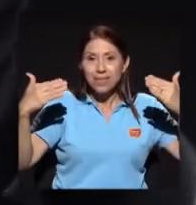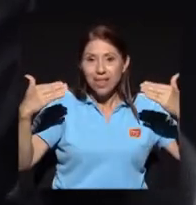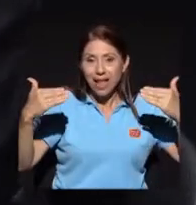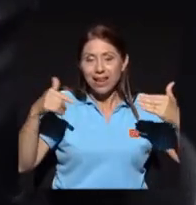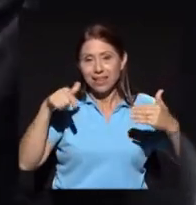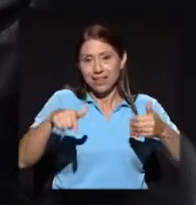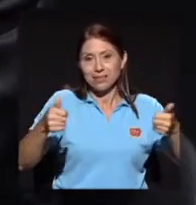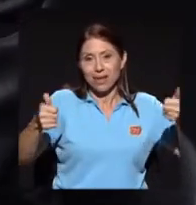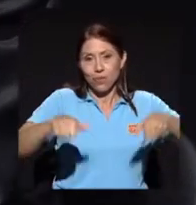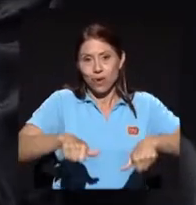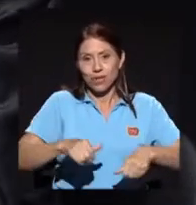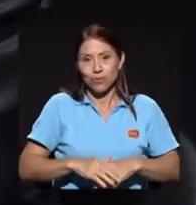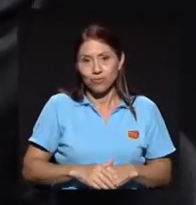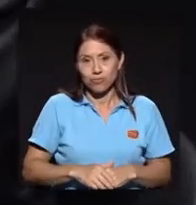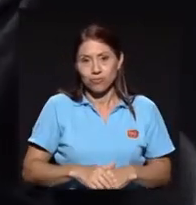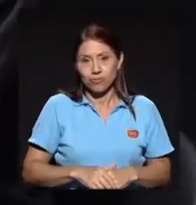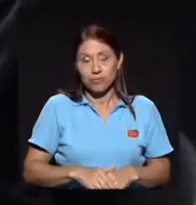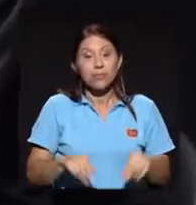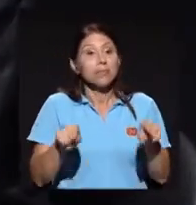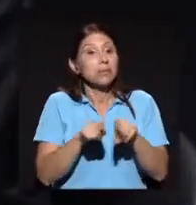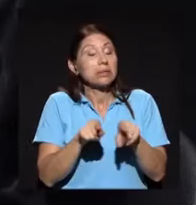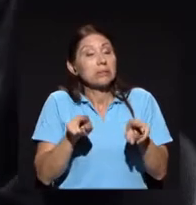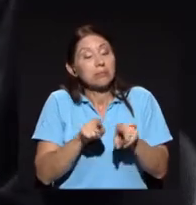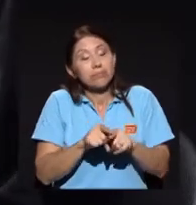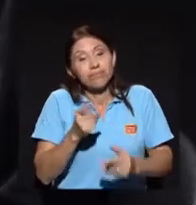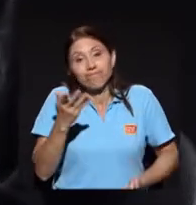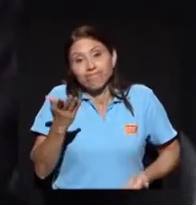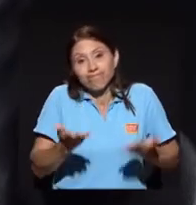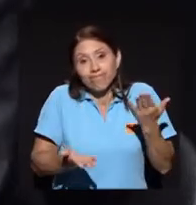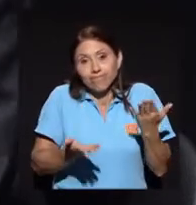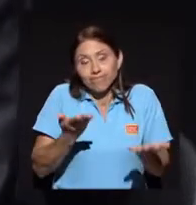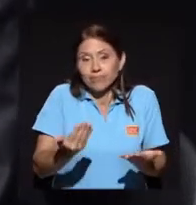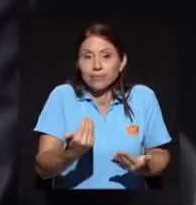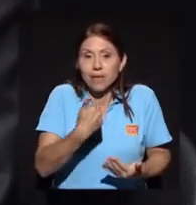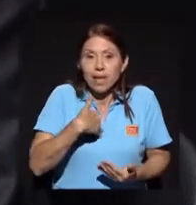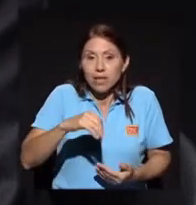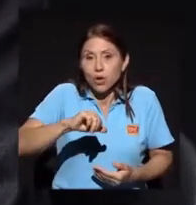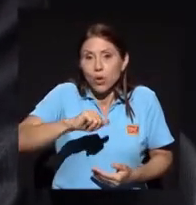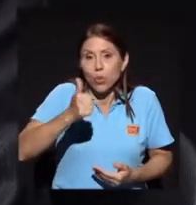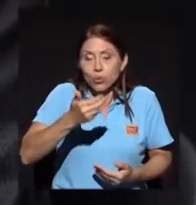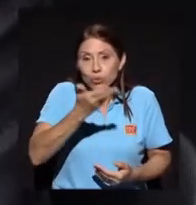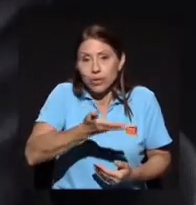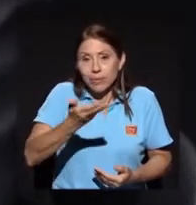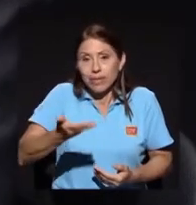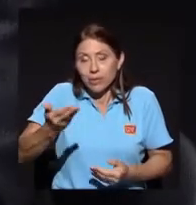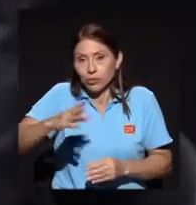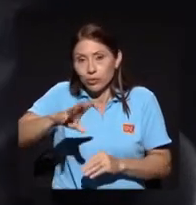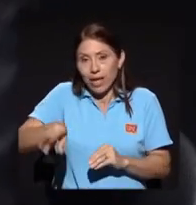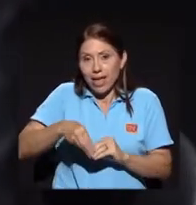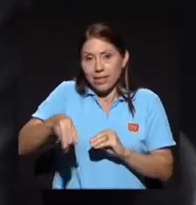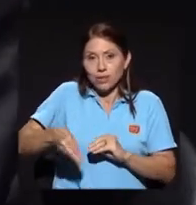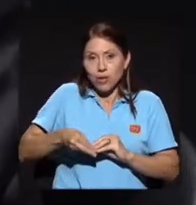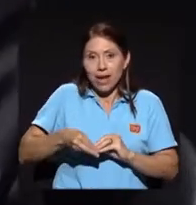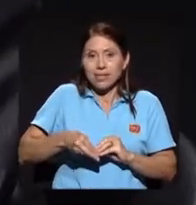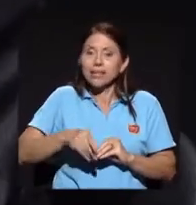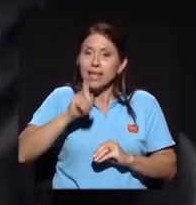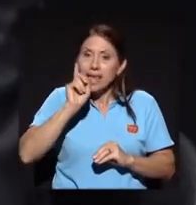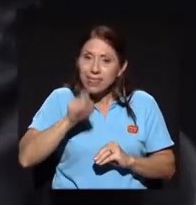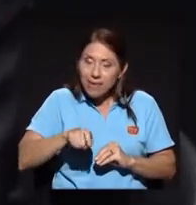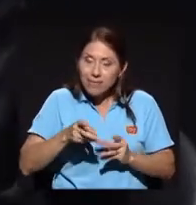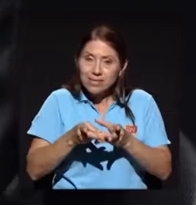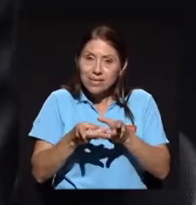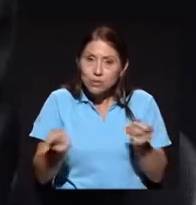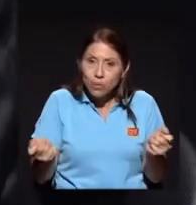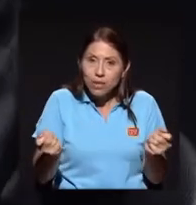este acuerdo sin negar que puedan haber otros elementos adicionales que deben ser resueltos